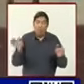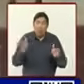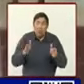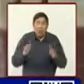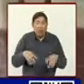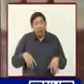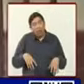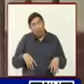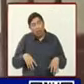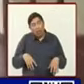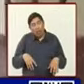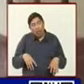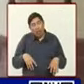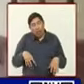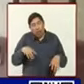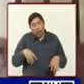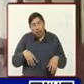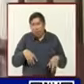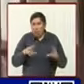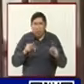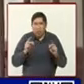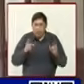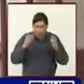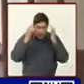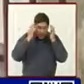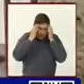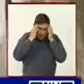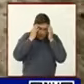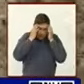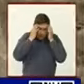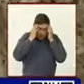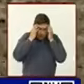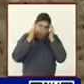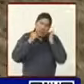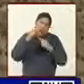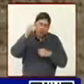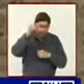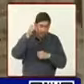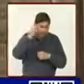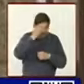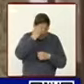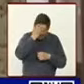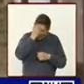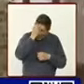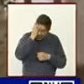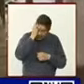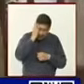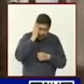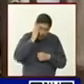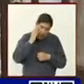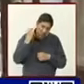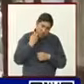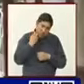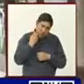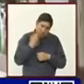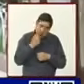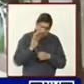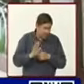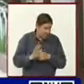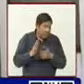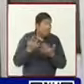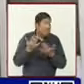su cuerpo mismo ya no es el mismo. El doctor dijo que como es una persona de la tercera edad, le han dado algo muy fuerte, no sé si